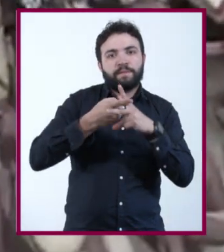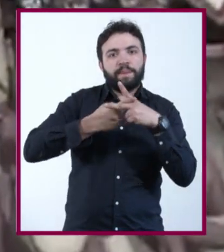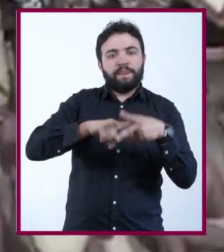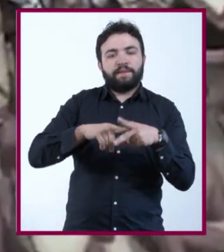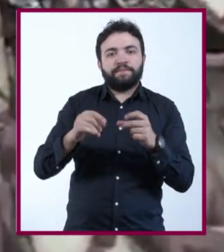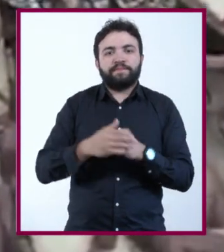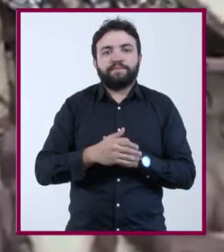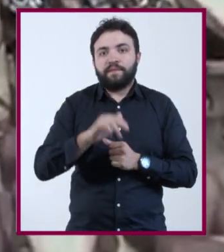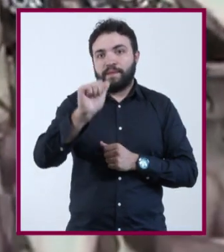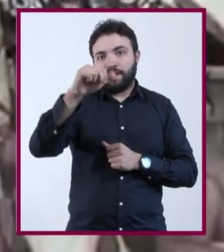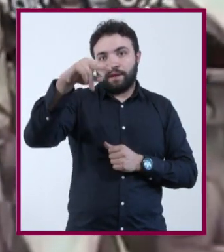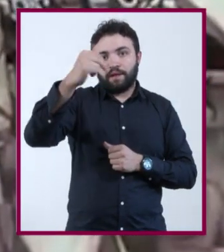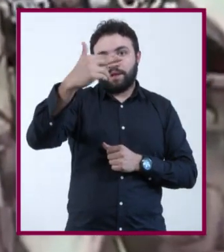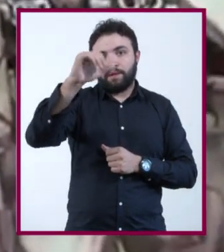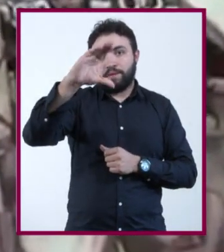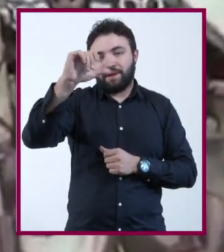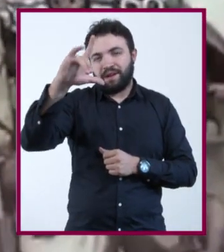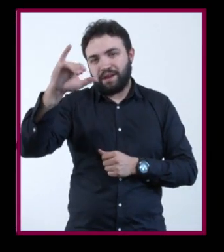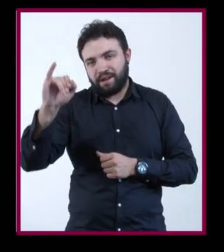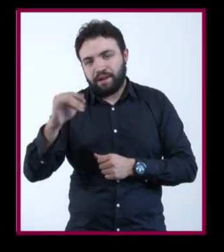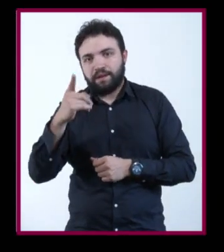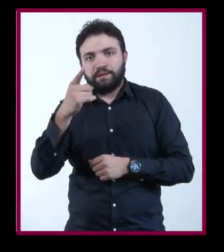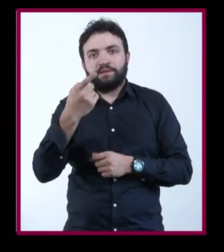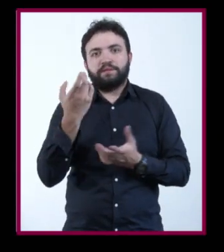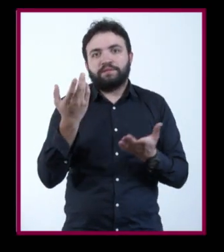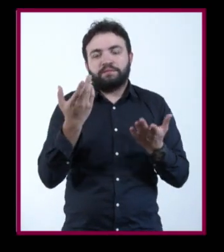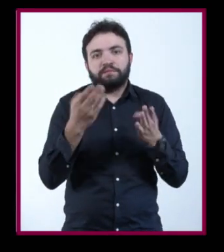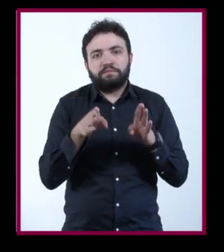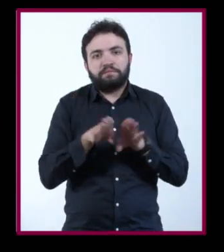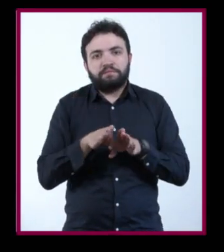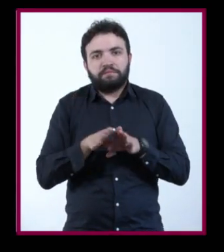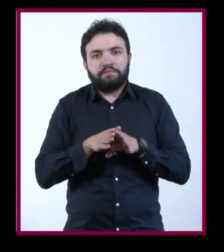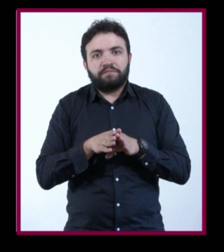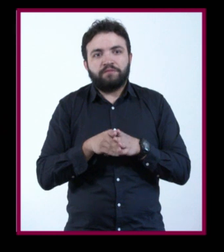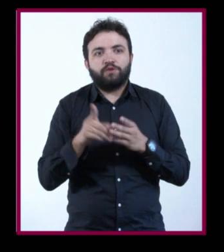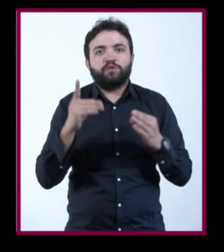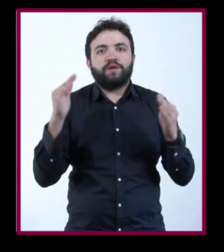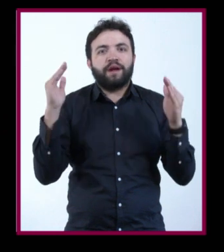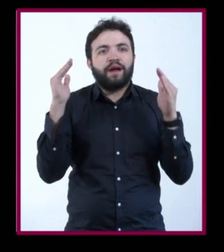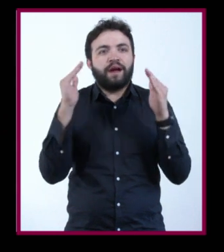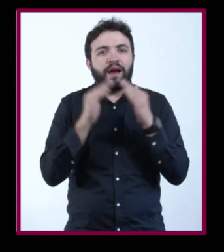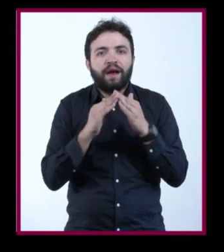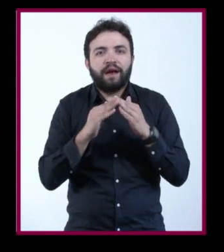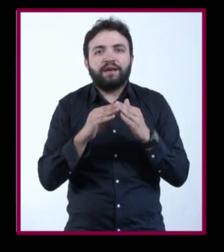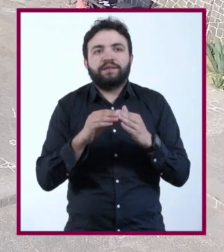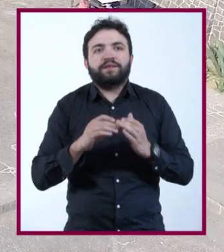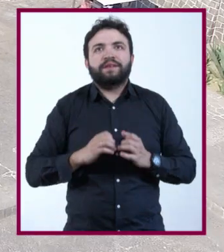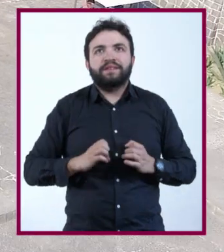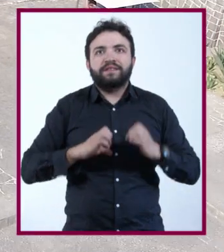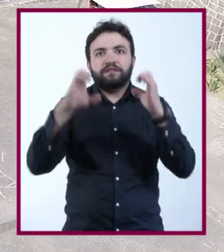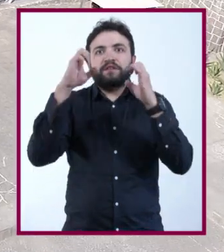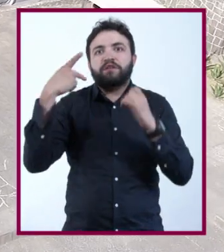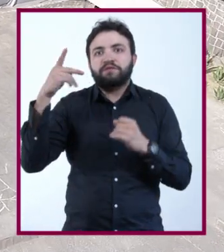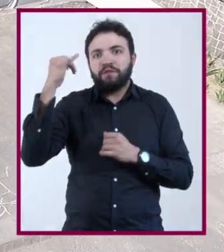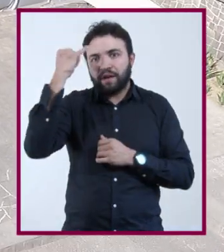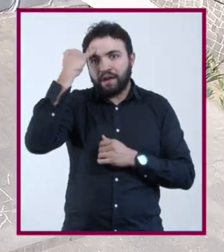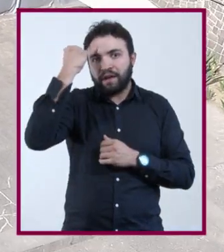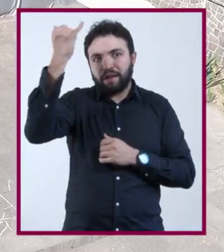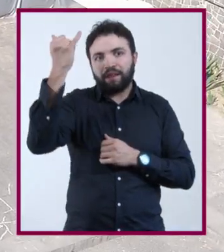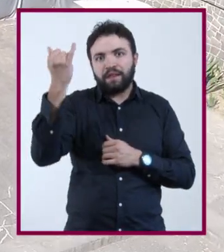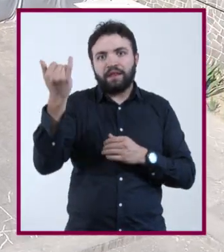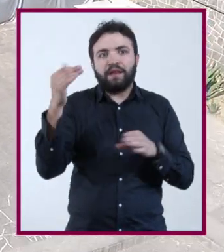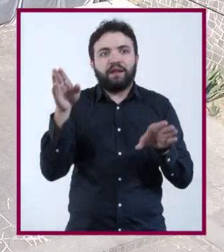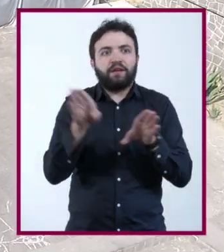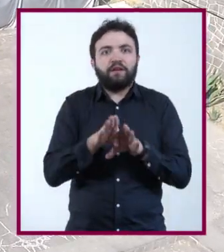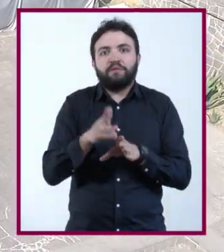surge. O sea, el Anahuacalli yo creo que está ahí como insinuaciones de que de una casa o un palacio en la mente de